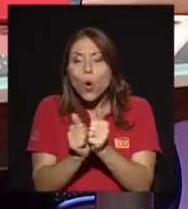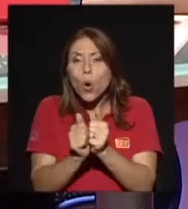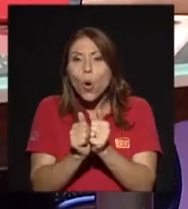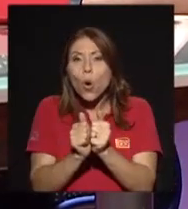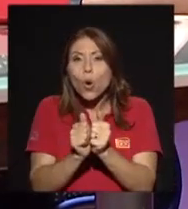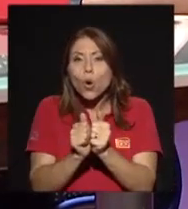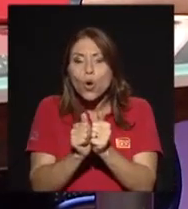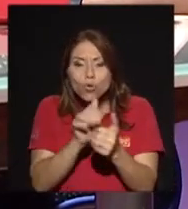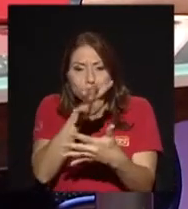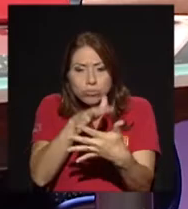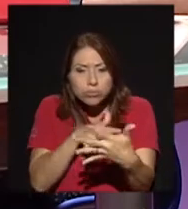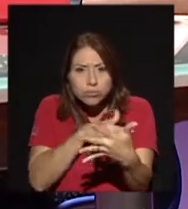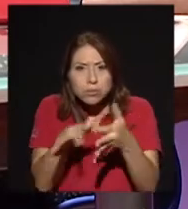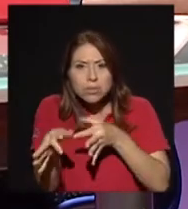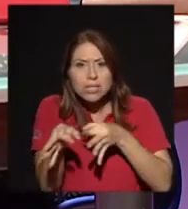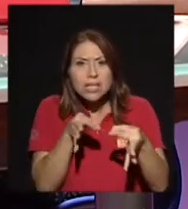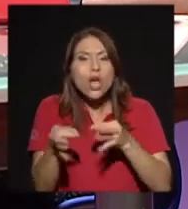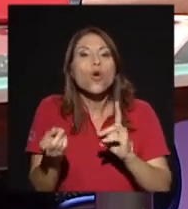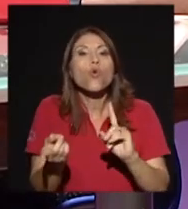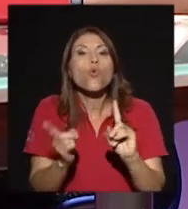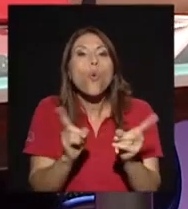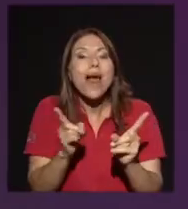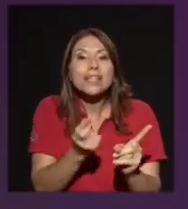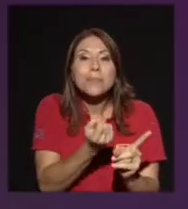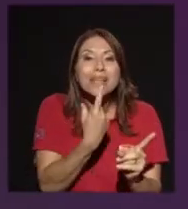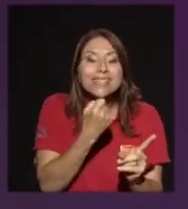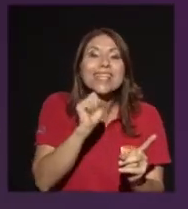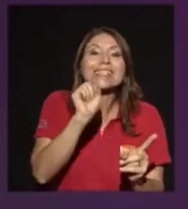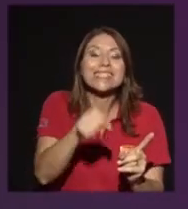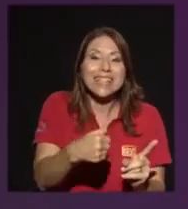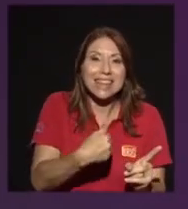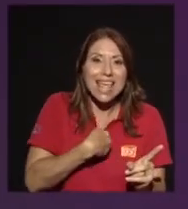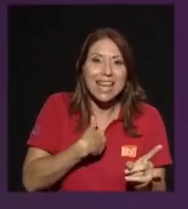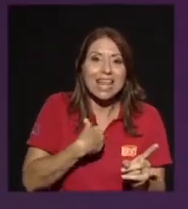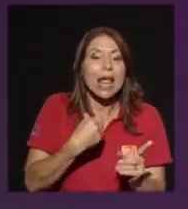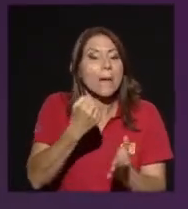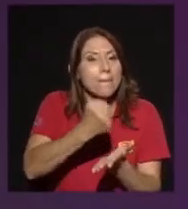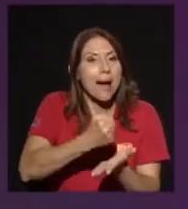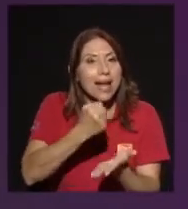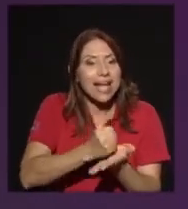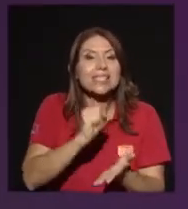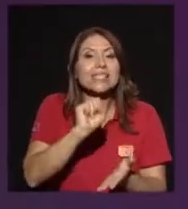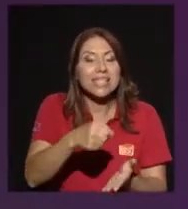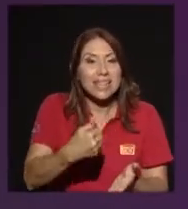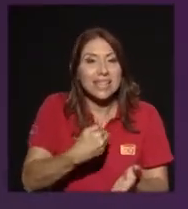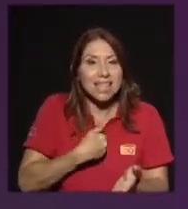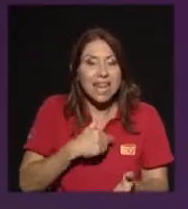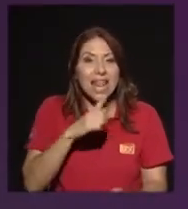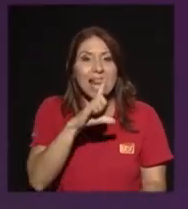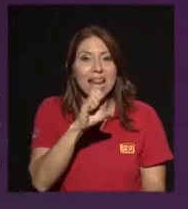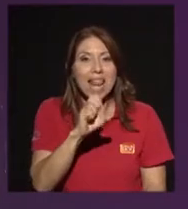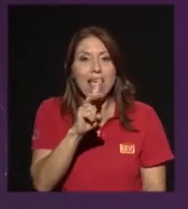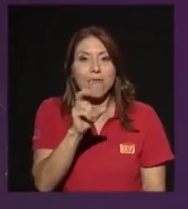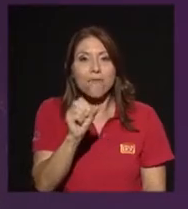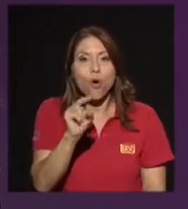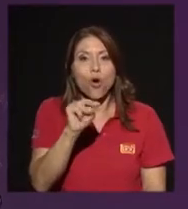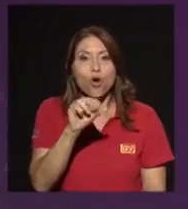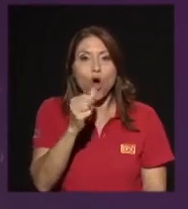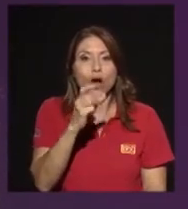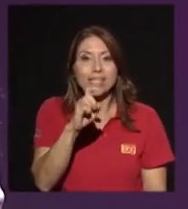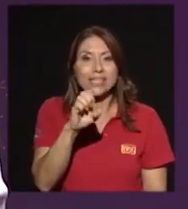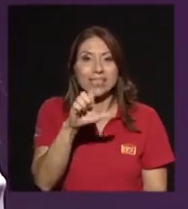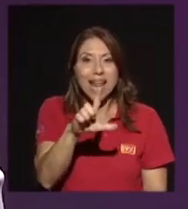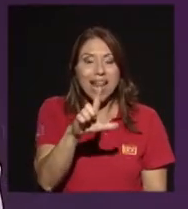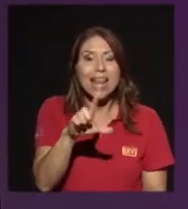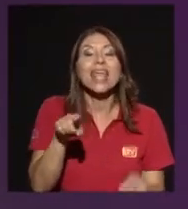el cuadrito de cuáles pastillas sí tienen, cuáles marcas si tiene levonorgestrel y cuánta cantidad hay que